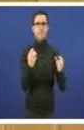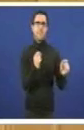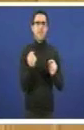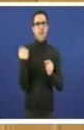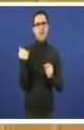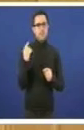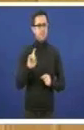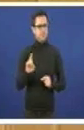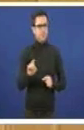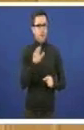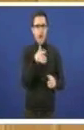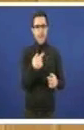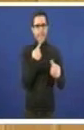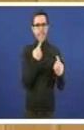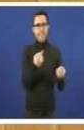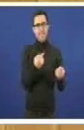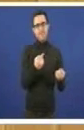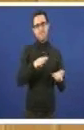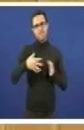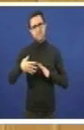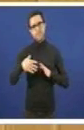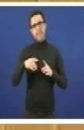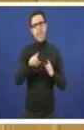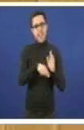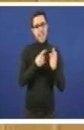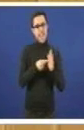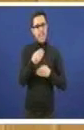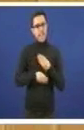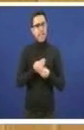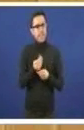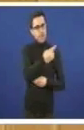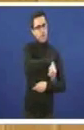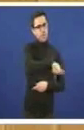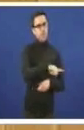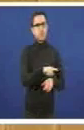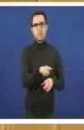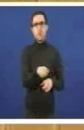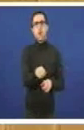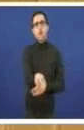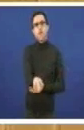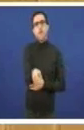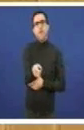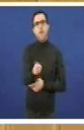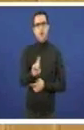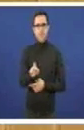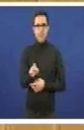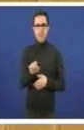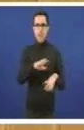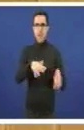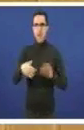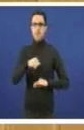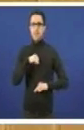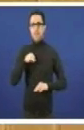o que din vostedes é que a lei que fixeron vostedes a lei de servizos sociais do 2008 non obriga a privatizar que é unha